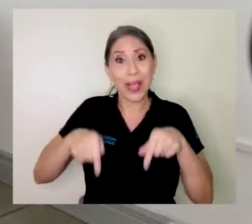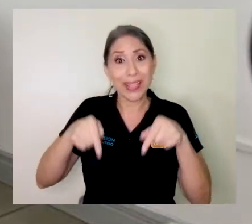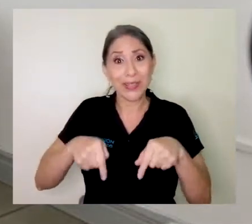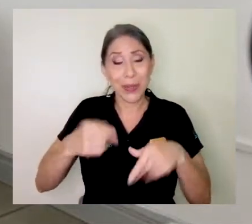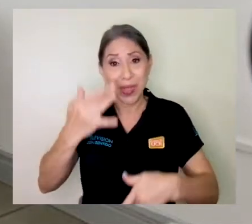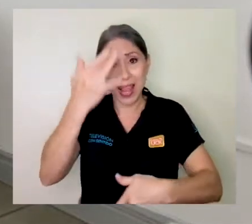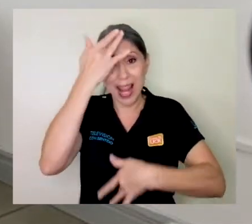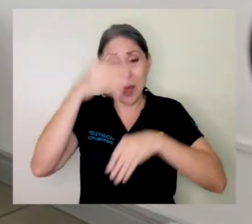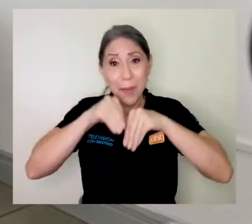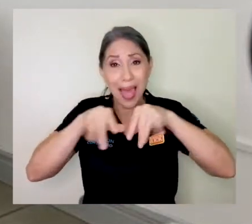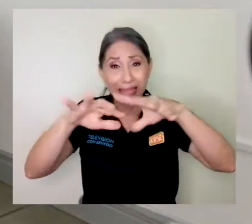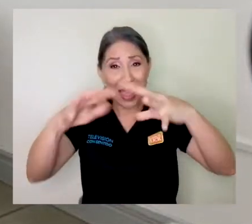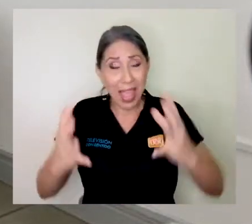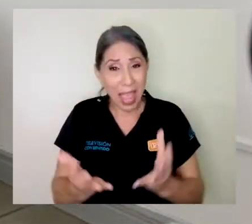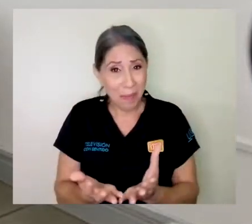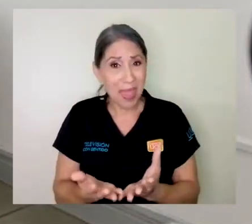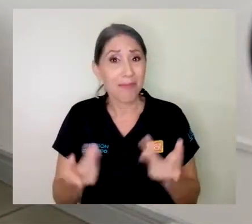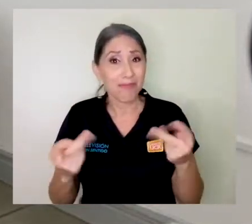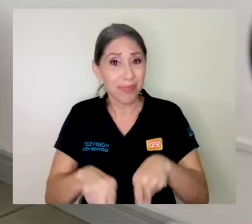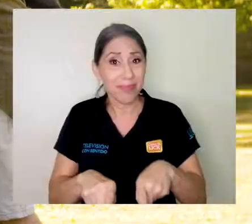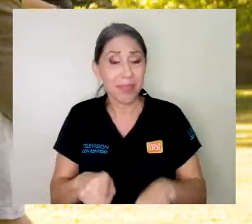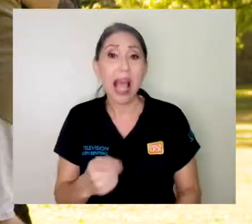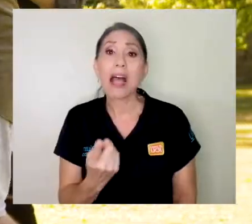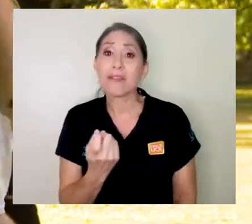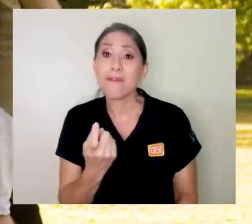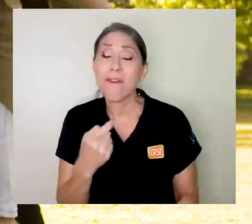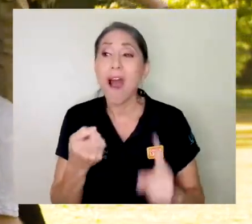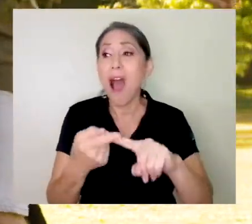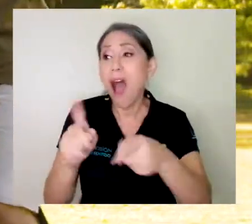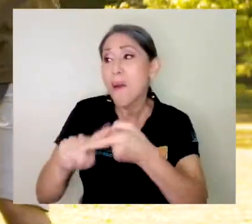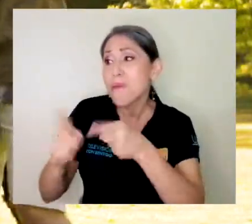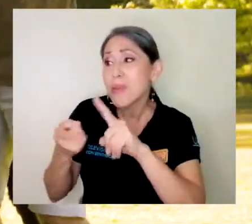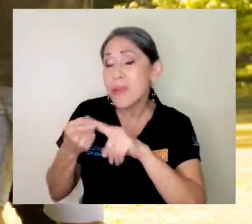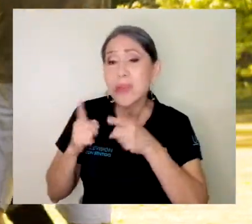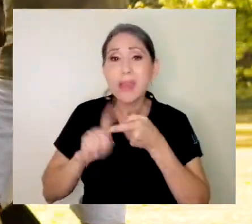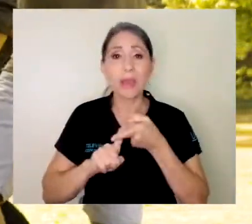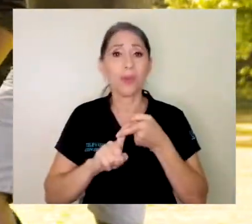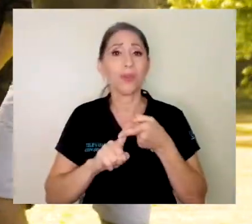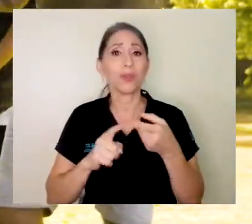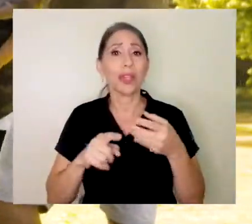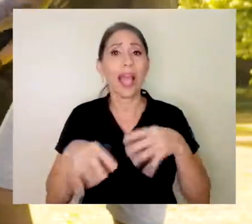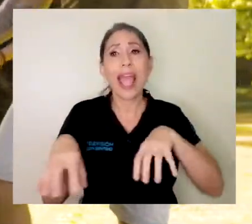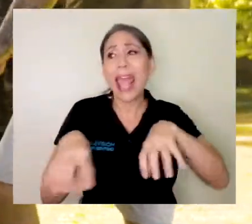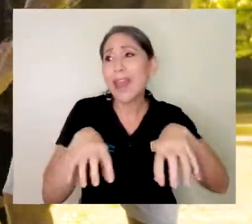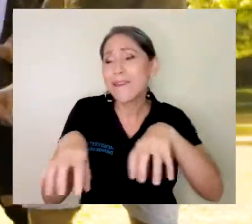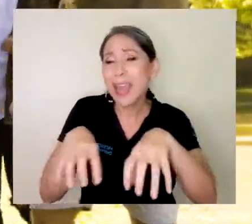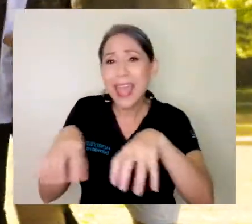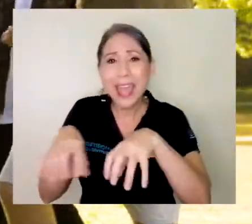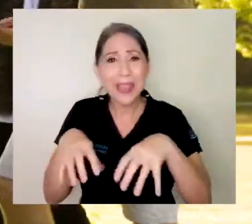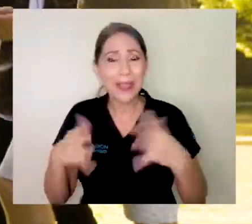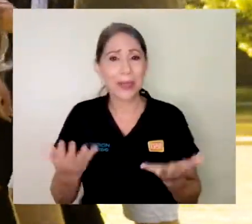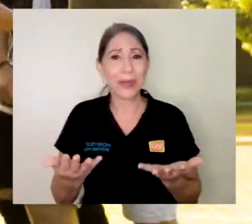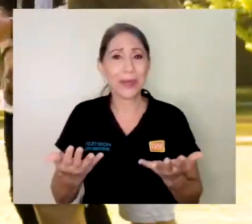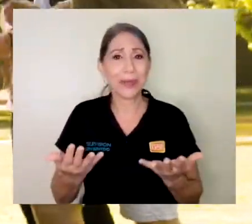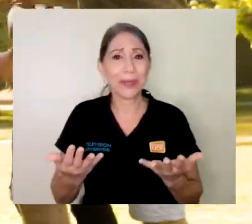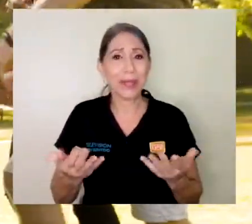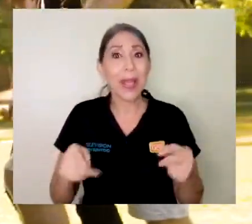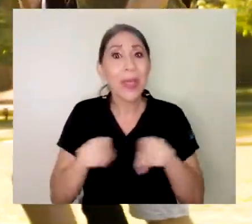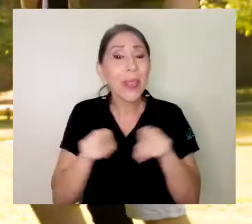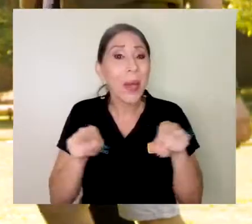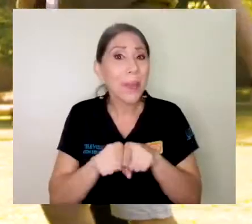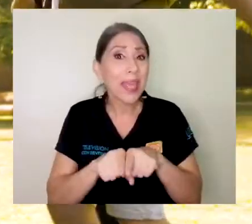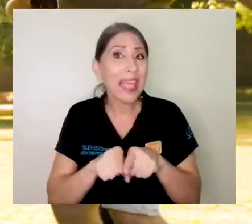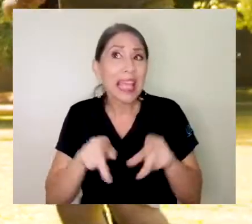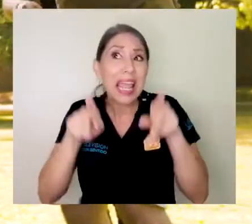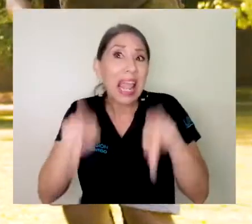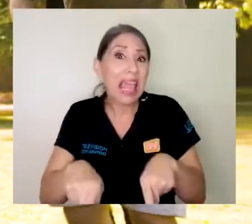de la pandemia, ¿verdad? Se extrañan amigos, se extrañan eventos, ver gente incluso no tan